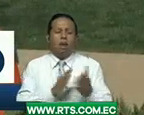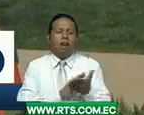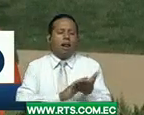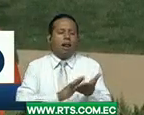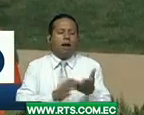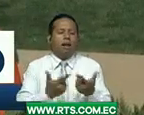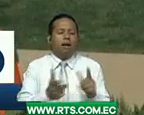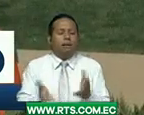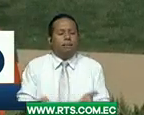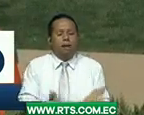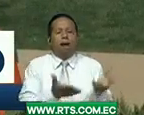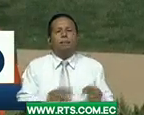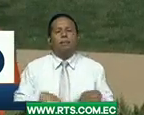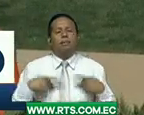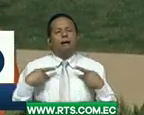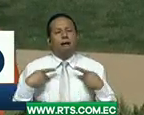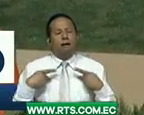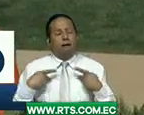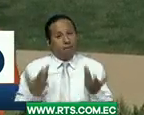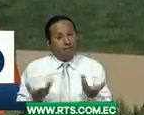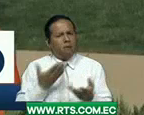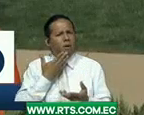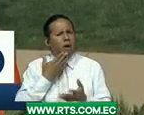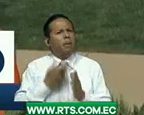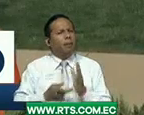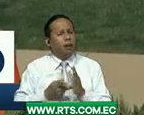bendiciones recibidas durante el año.